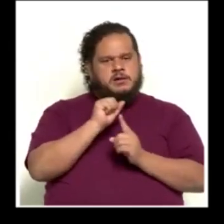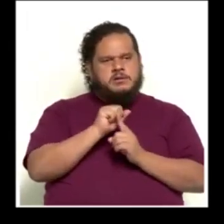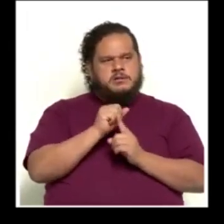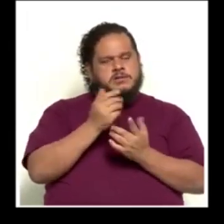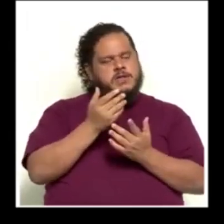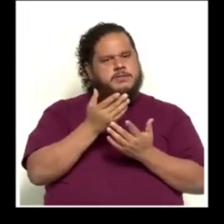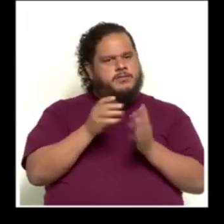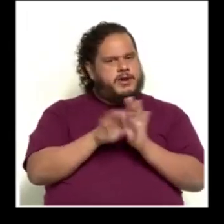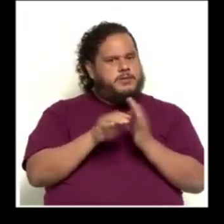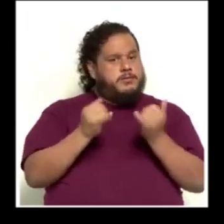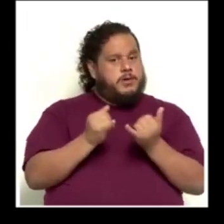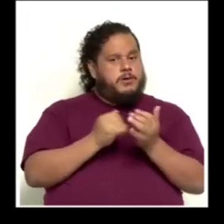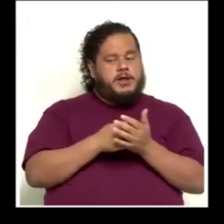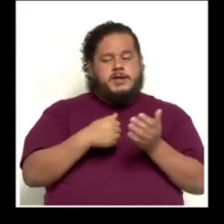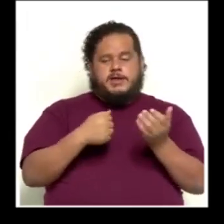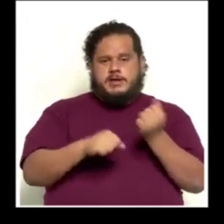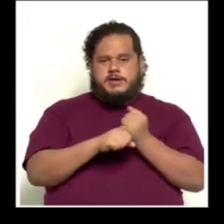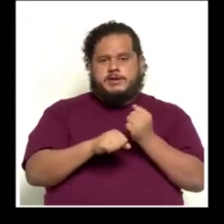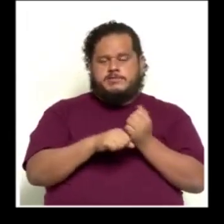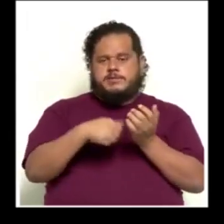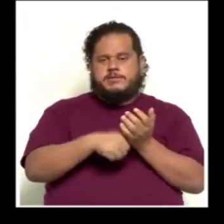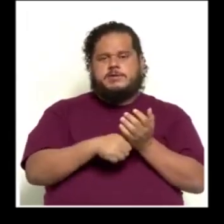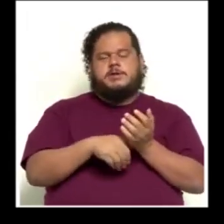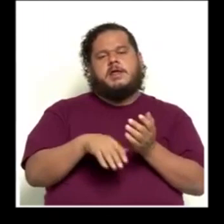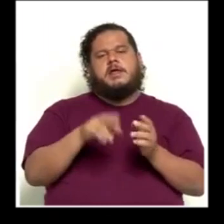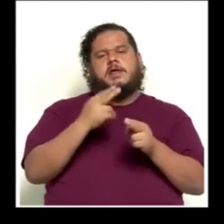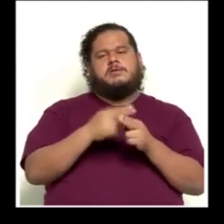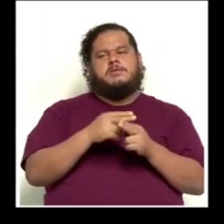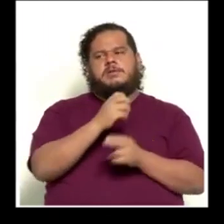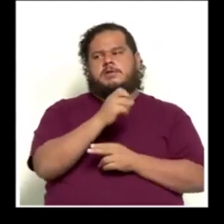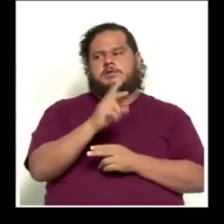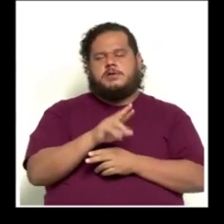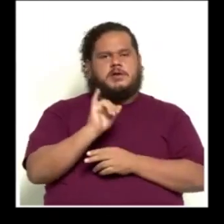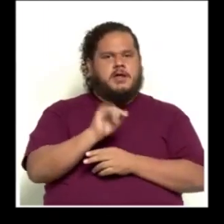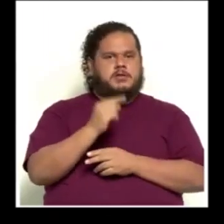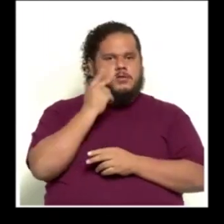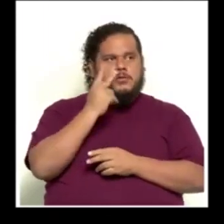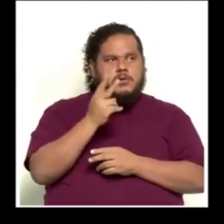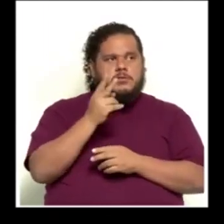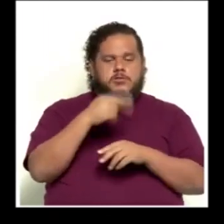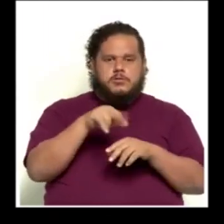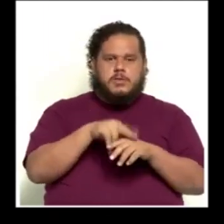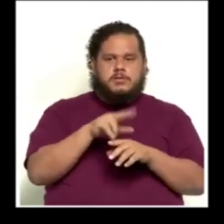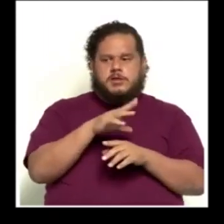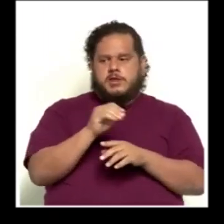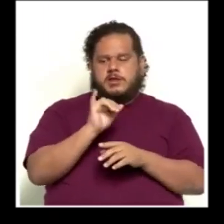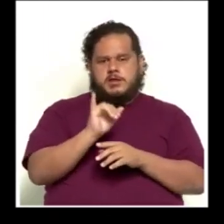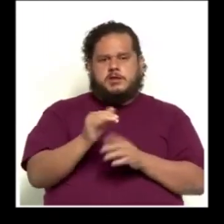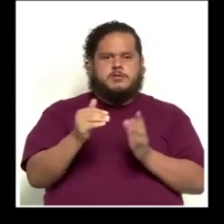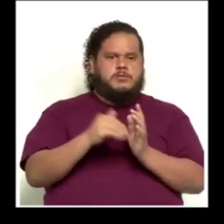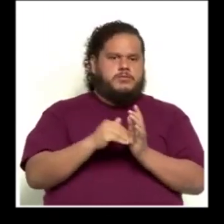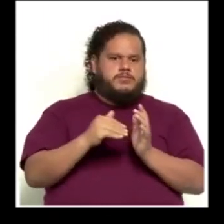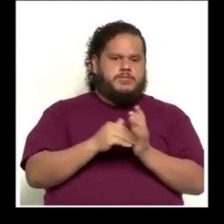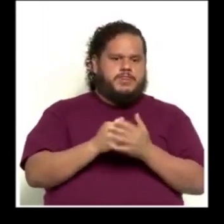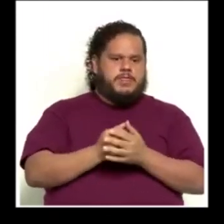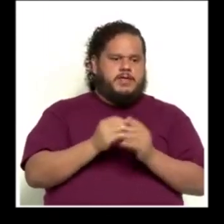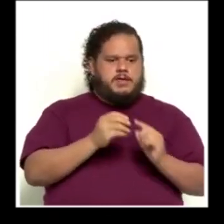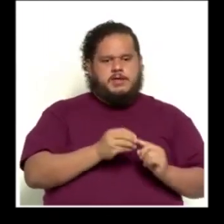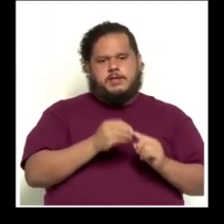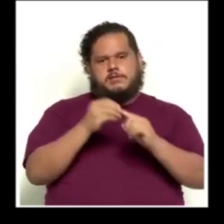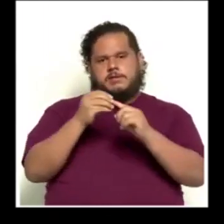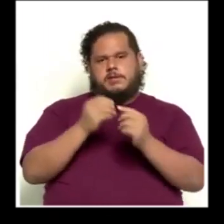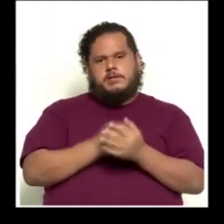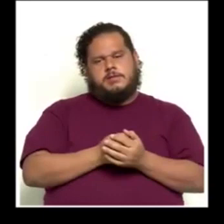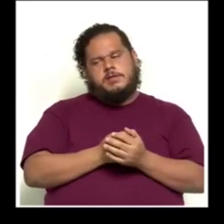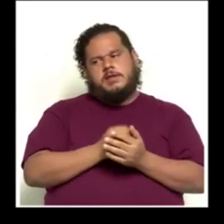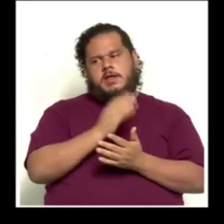digamos, en este caso, en la campaña electoral, de hablar a nombre de Costa Rica, ¿verdad? Y esto lo vemos muy comúnmente, y esto, de nuevo, especialmente